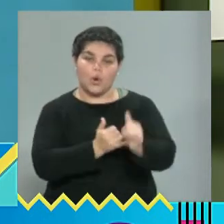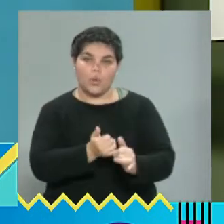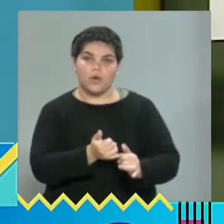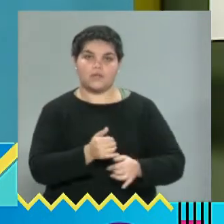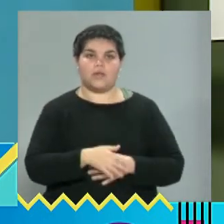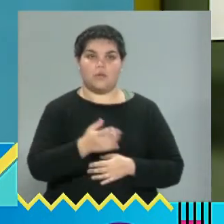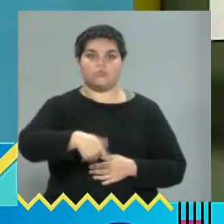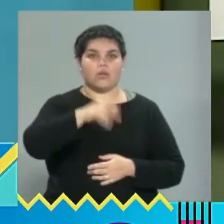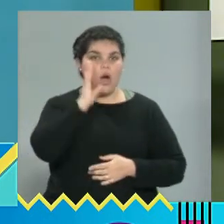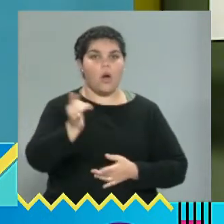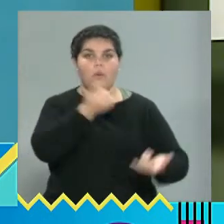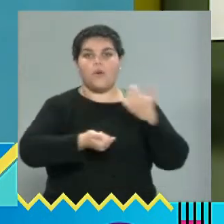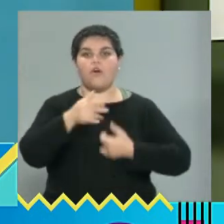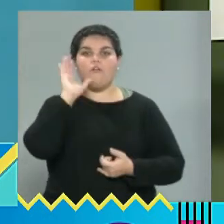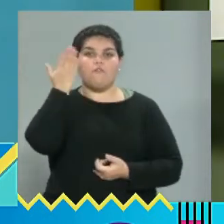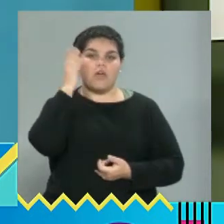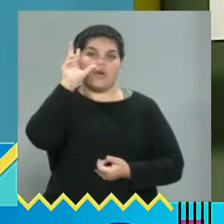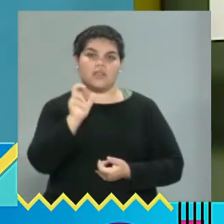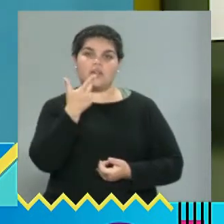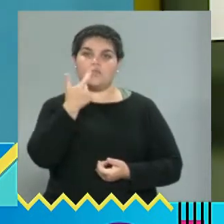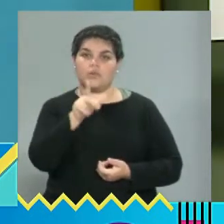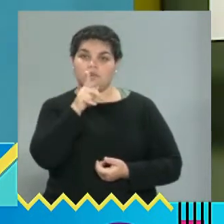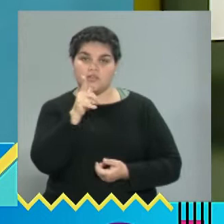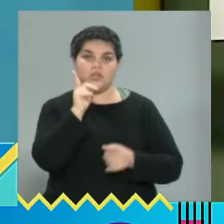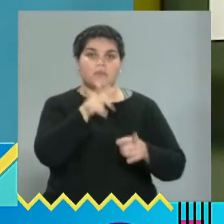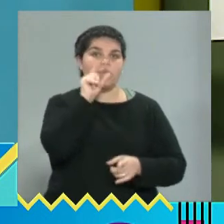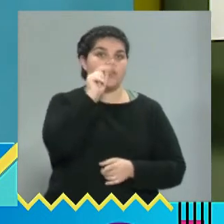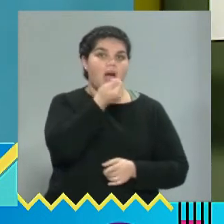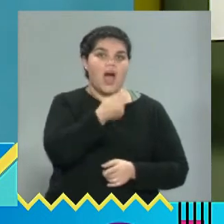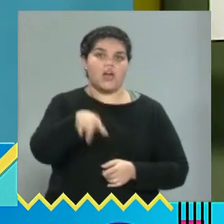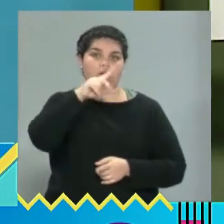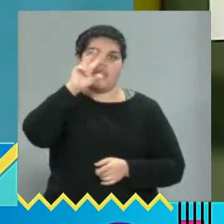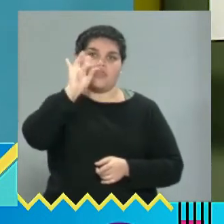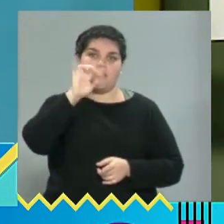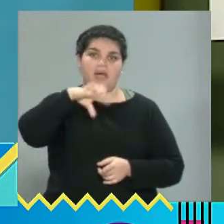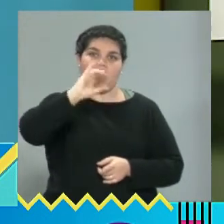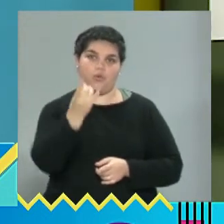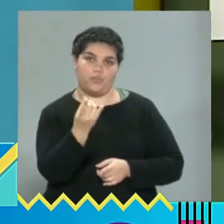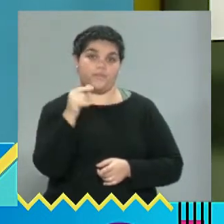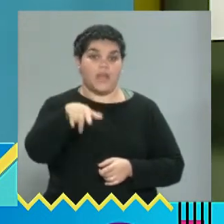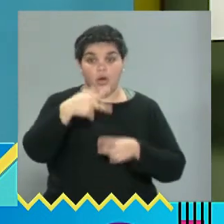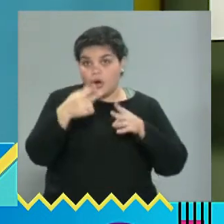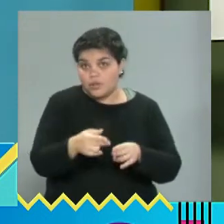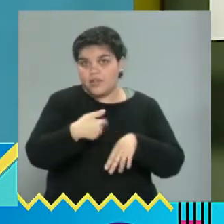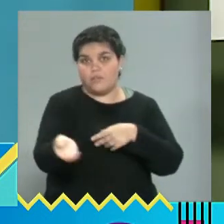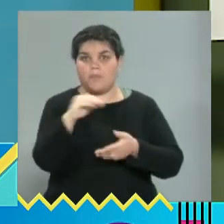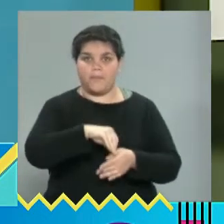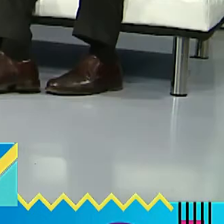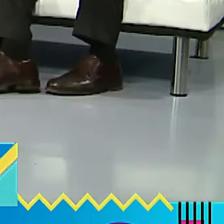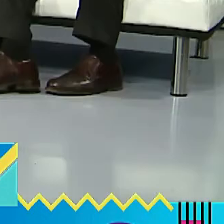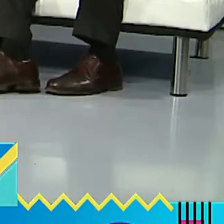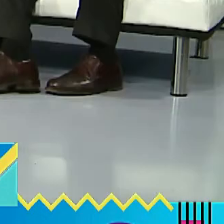que participen. Estamos en Facebook, en Instagram como Distintos Parecidos y en Twitter como @dpsenalú. Un ratito y enseguida volvemos con más.